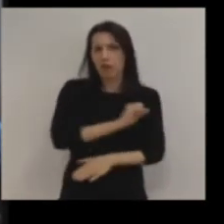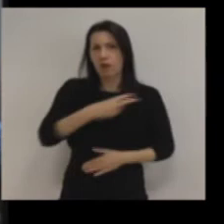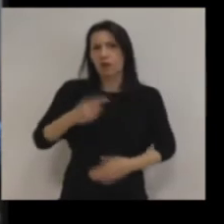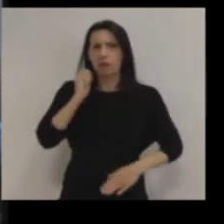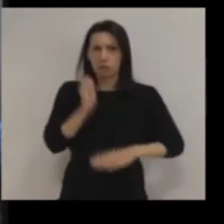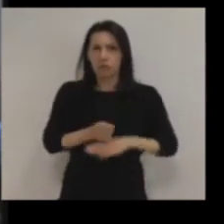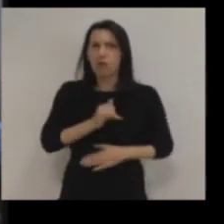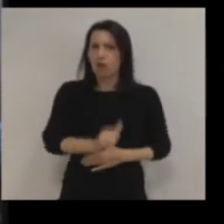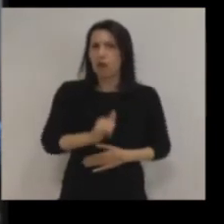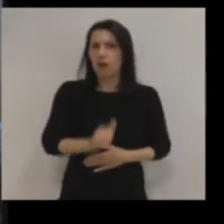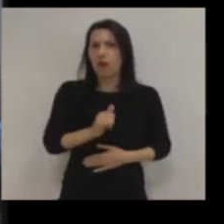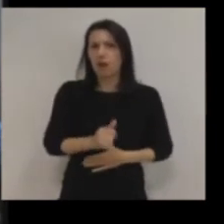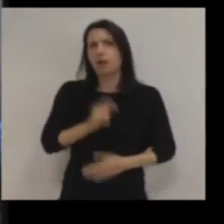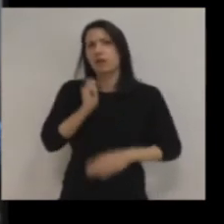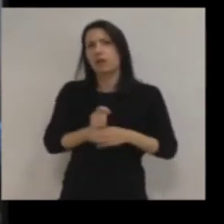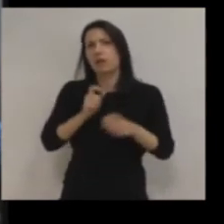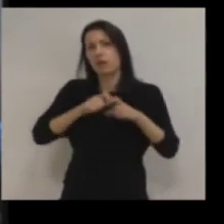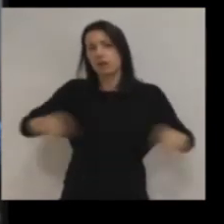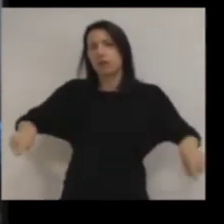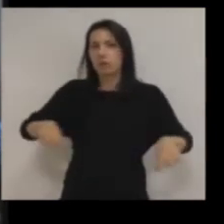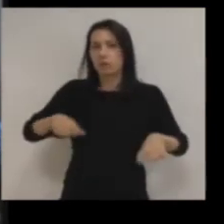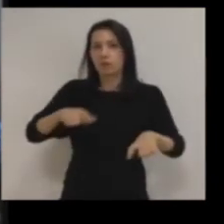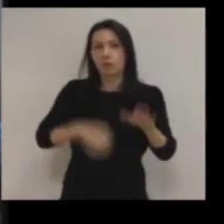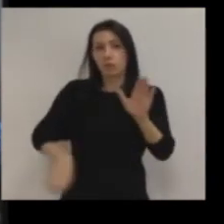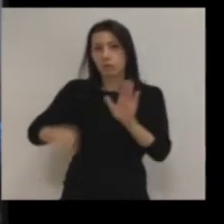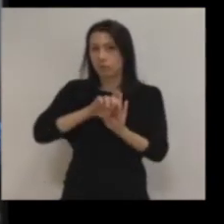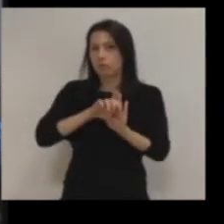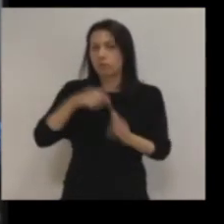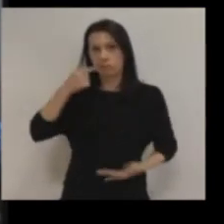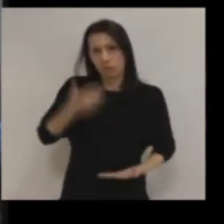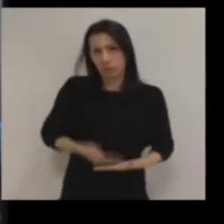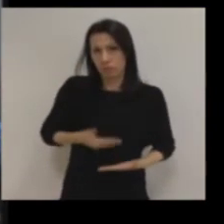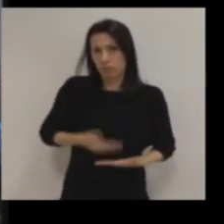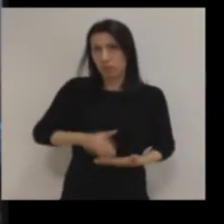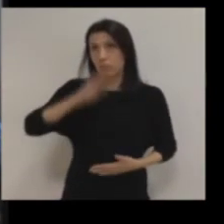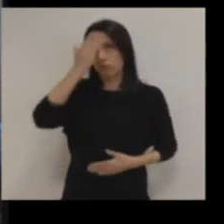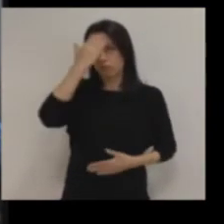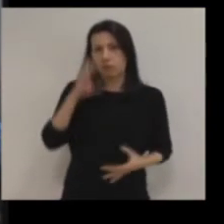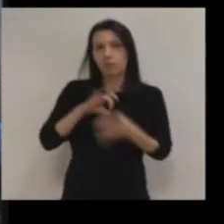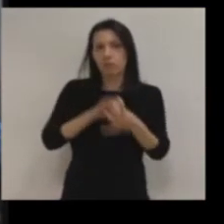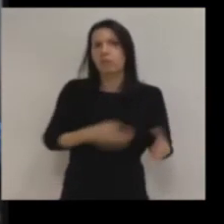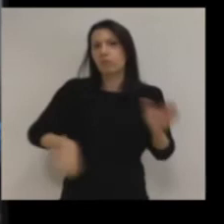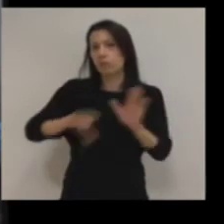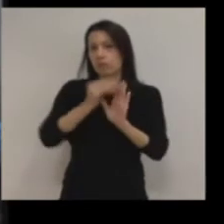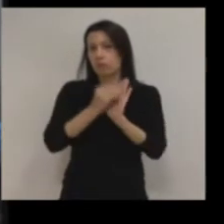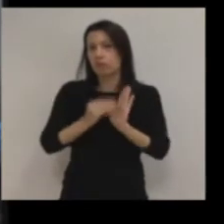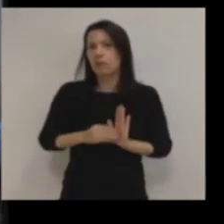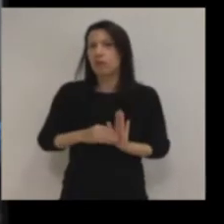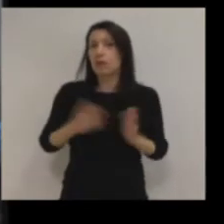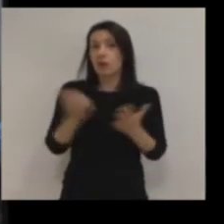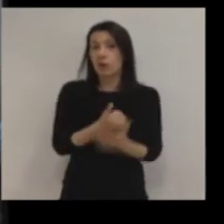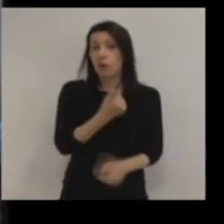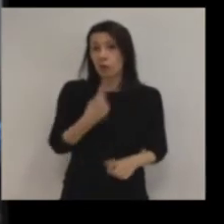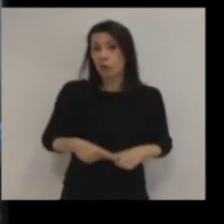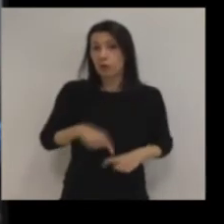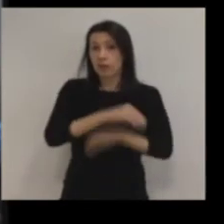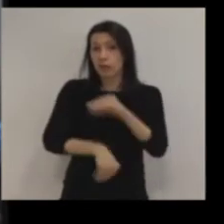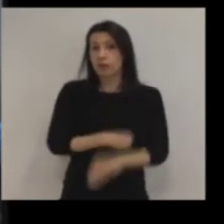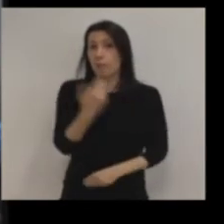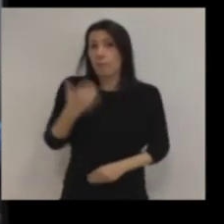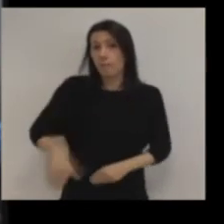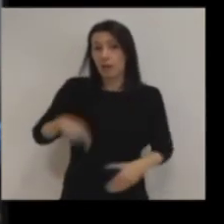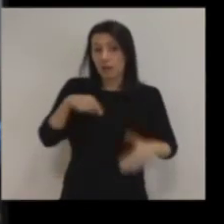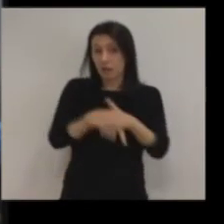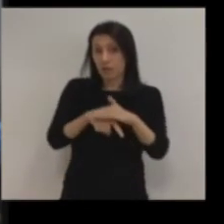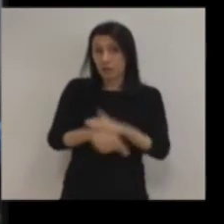Constitucional, garante de principios constitucionales, donde va eliminando todas estas malas prácticas